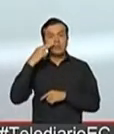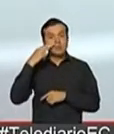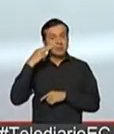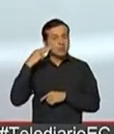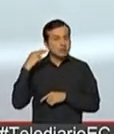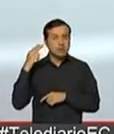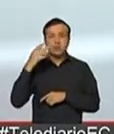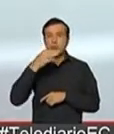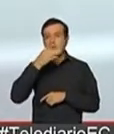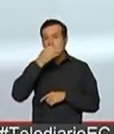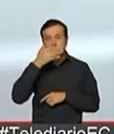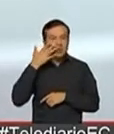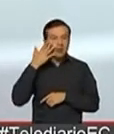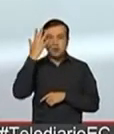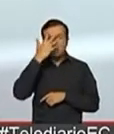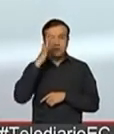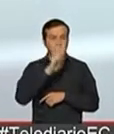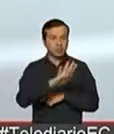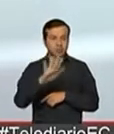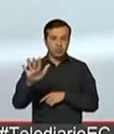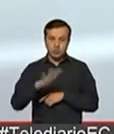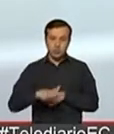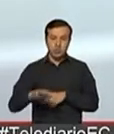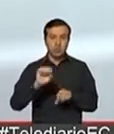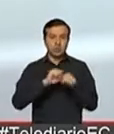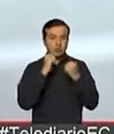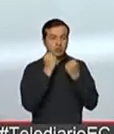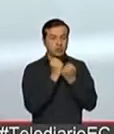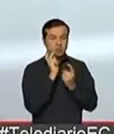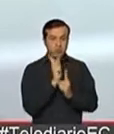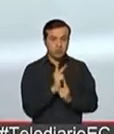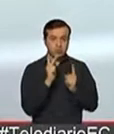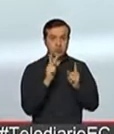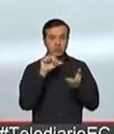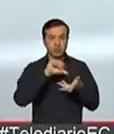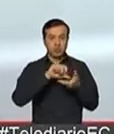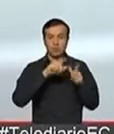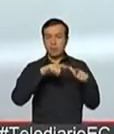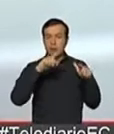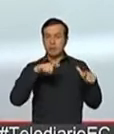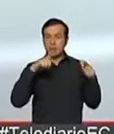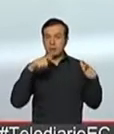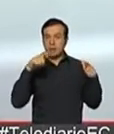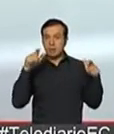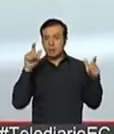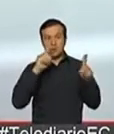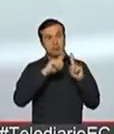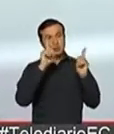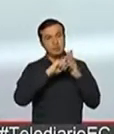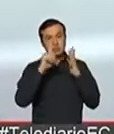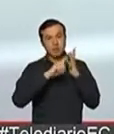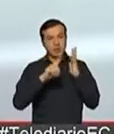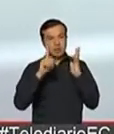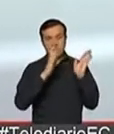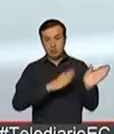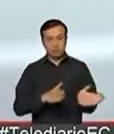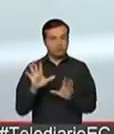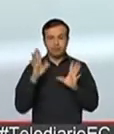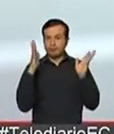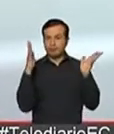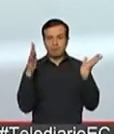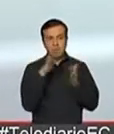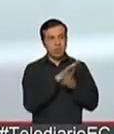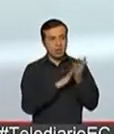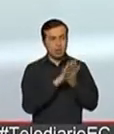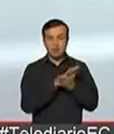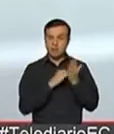en Esmeraldas, porque las condiciones sociales y el aspecto de cómo han crecido estas ciudades han sido muy dispersos, no han tenido planificación. En este